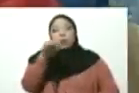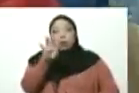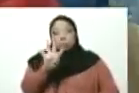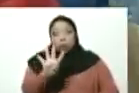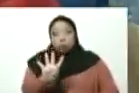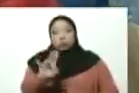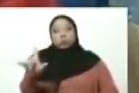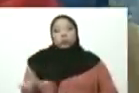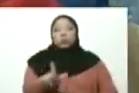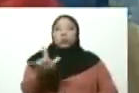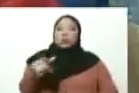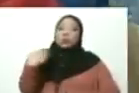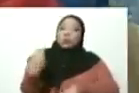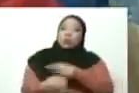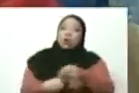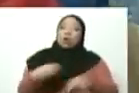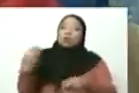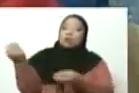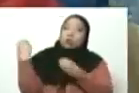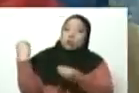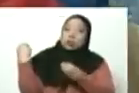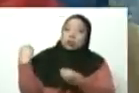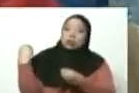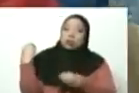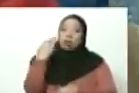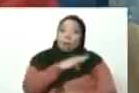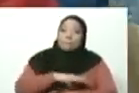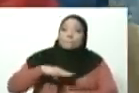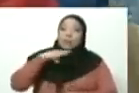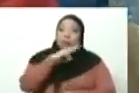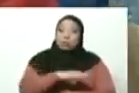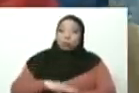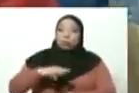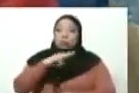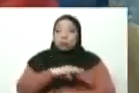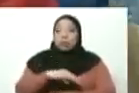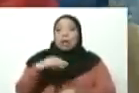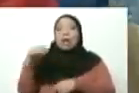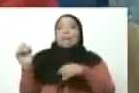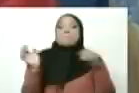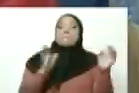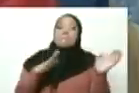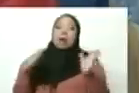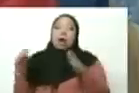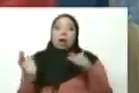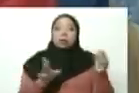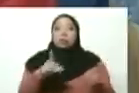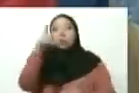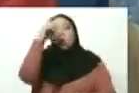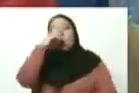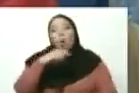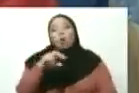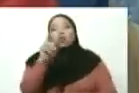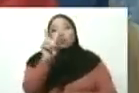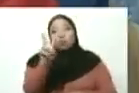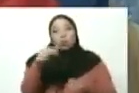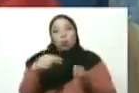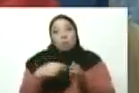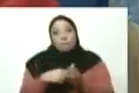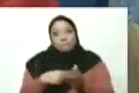que había sido solicitada por este ministerio público en marzo del año 2019